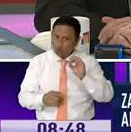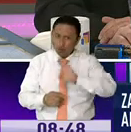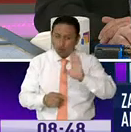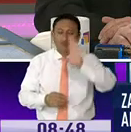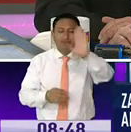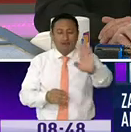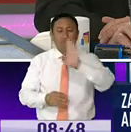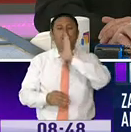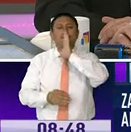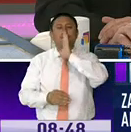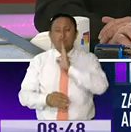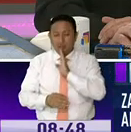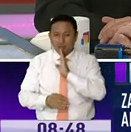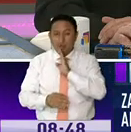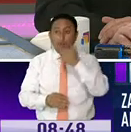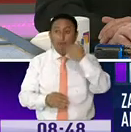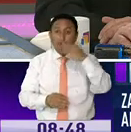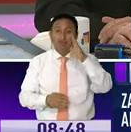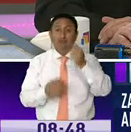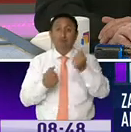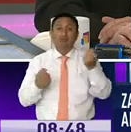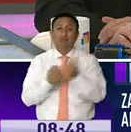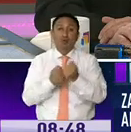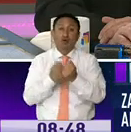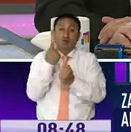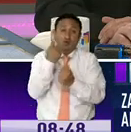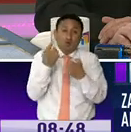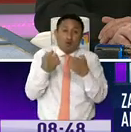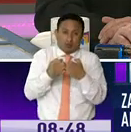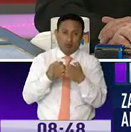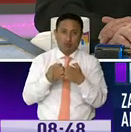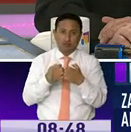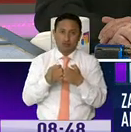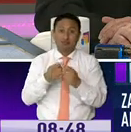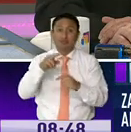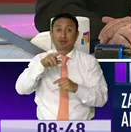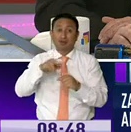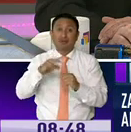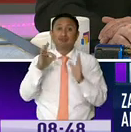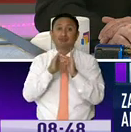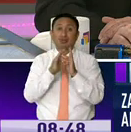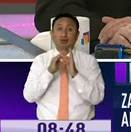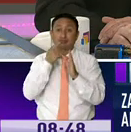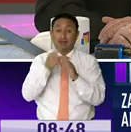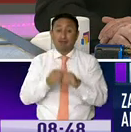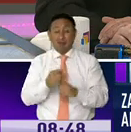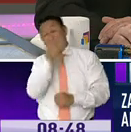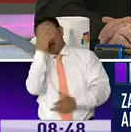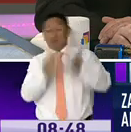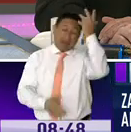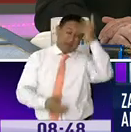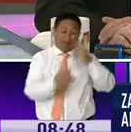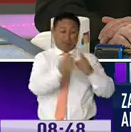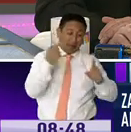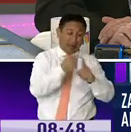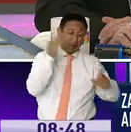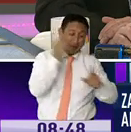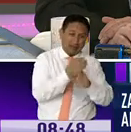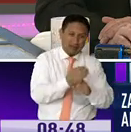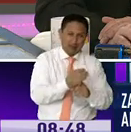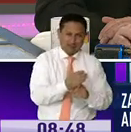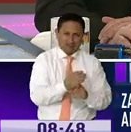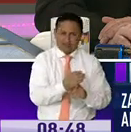requiere paciencia y sobre todo un apoyo y un solo equipo, porque muchas veces estamos usando las redes para insultar, para